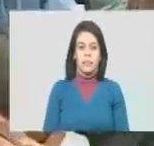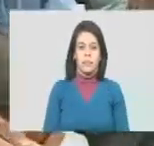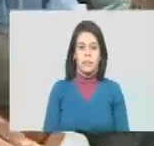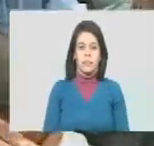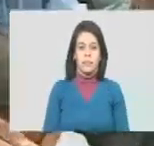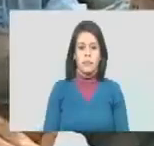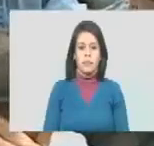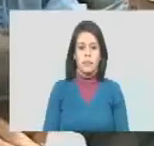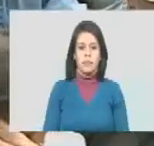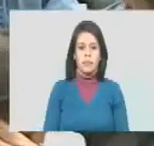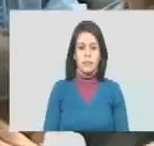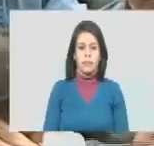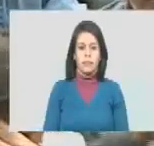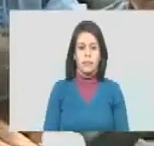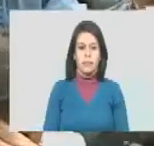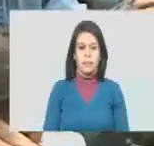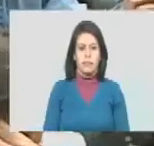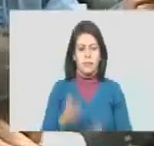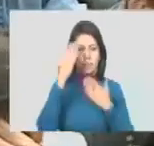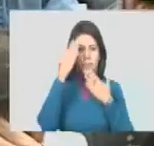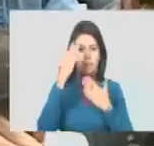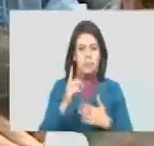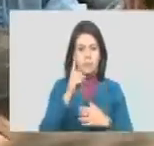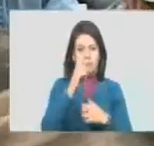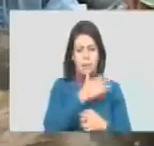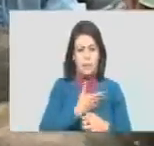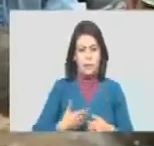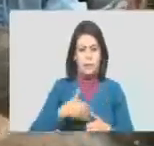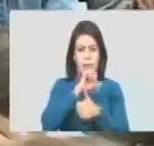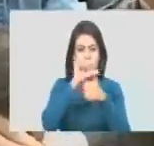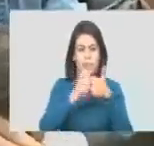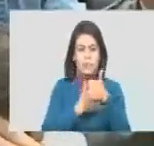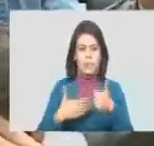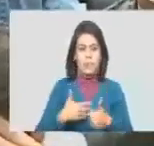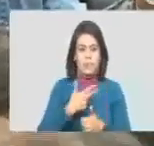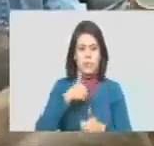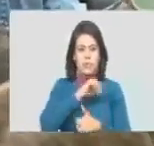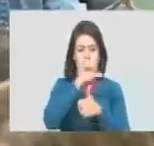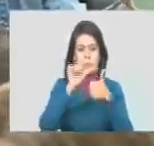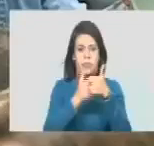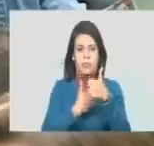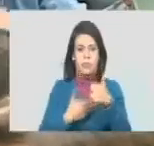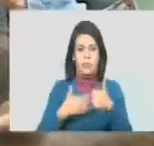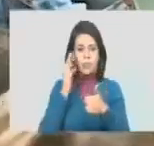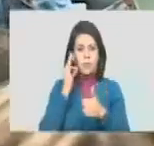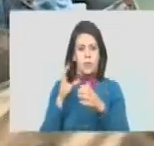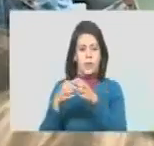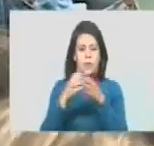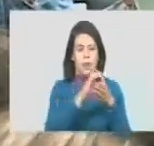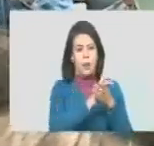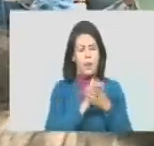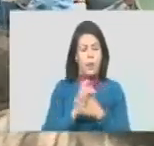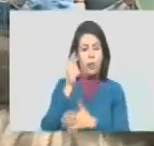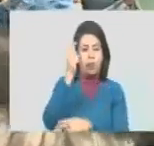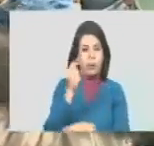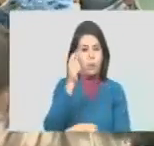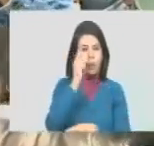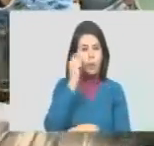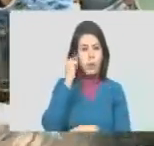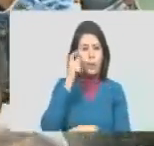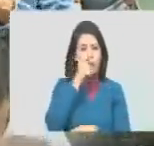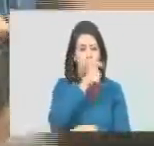Bueno, saludamos presidente, primer vicepresidente, nuestra segunda vicepresidenta, nuestros colegas diputados,